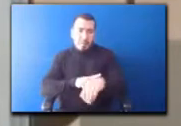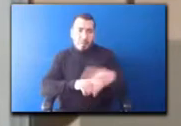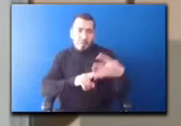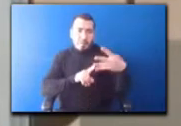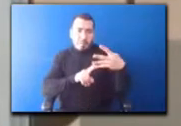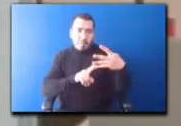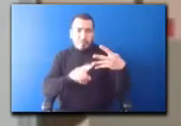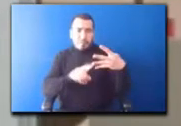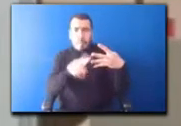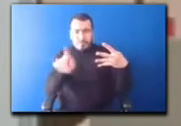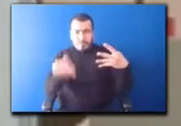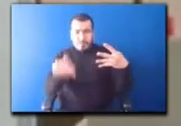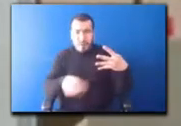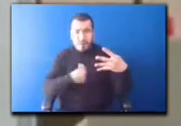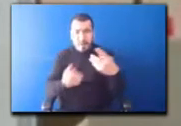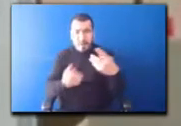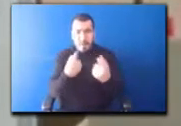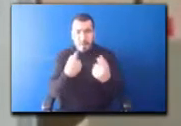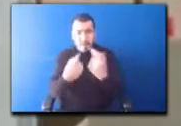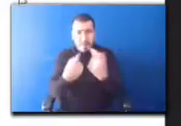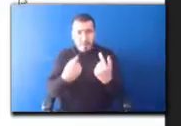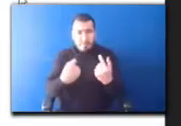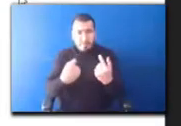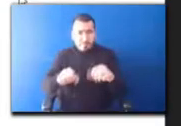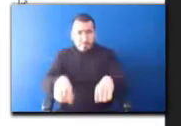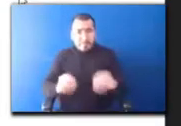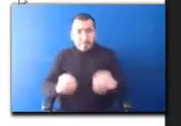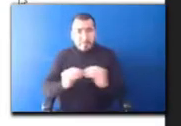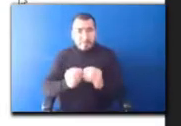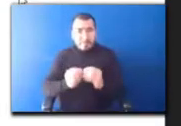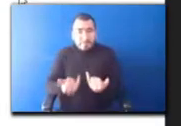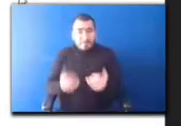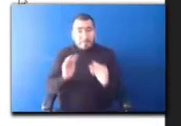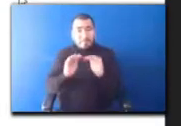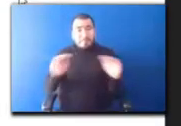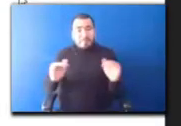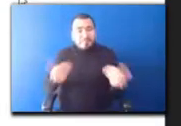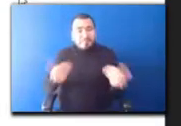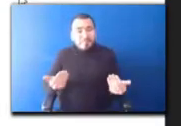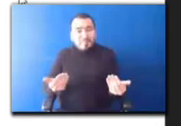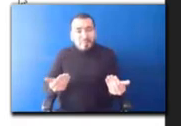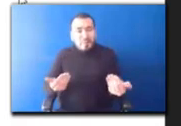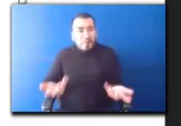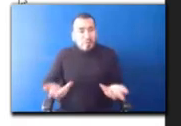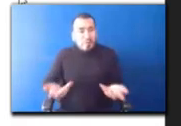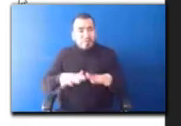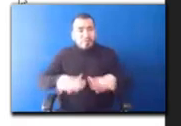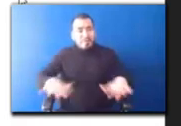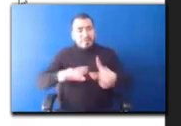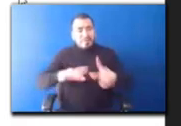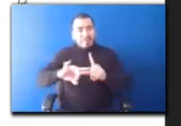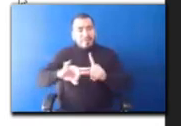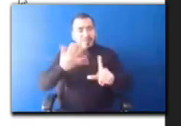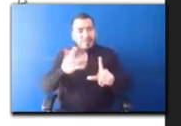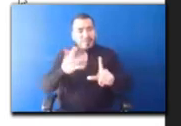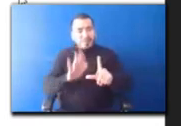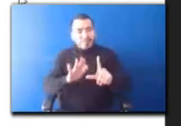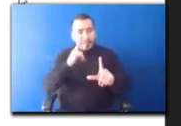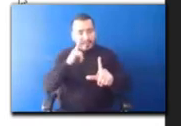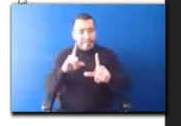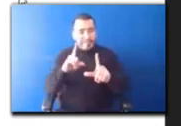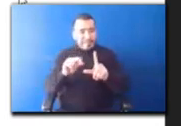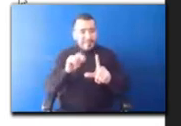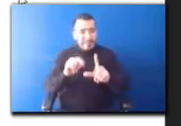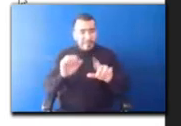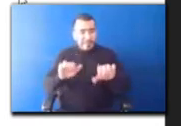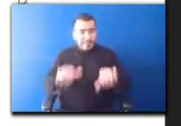realizar sus preguntas a viva voz. Y a quienes nos acompañan a través de nuestro canal digital, les recordamos que pueden hacer sus